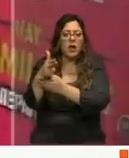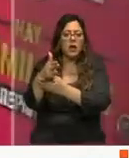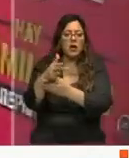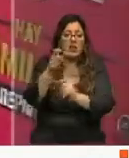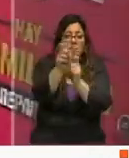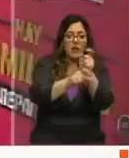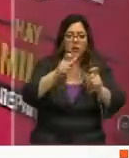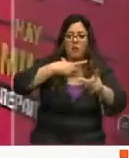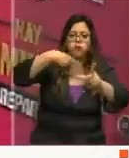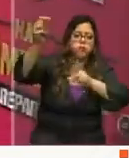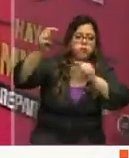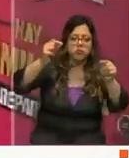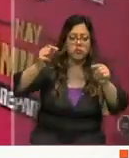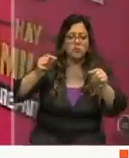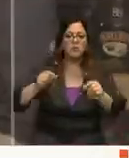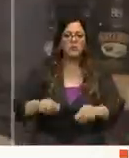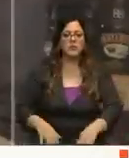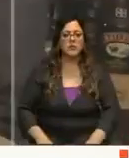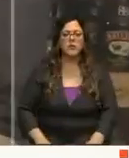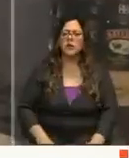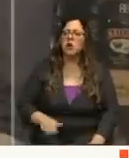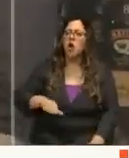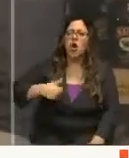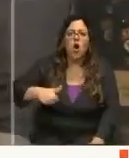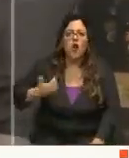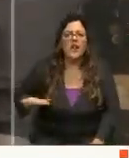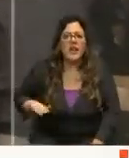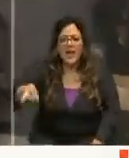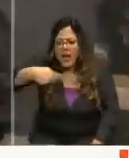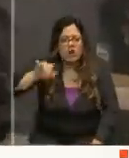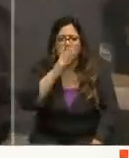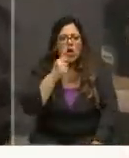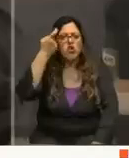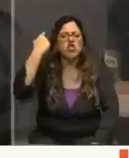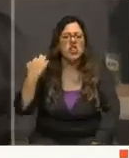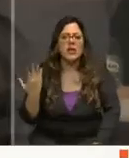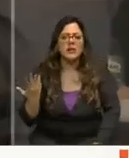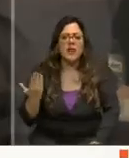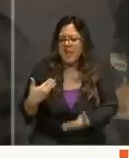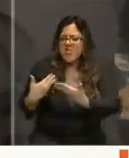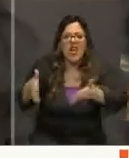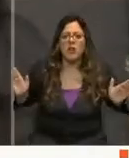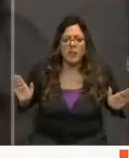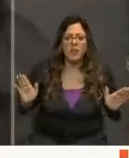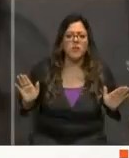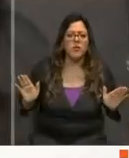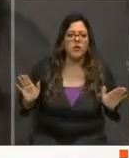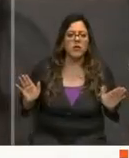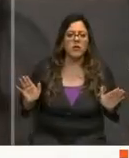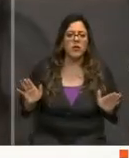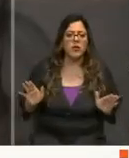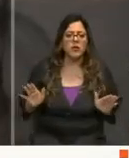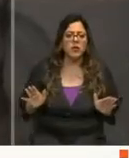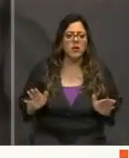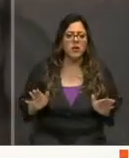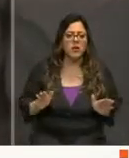los asaltantes cabros jóvenes no tienen conciencia van a lo quear nos cerrar